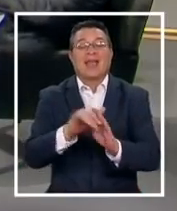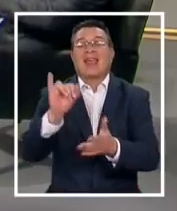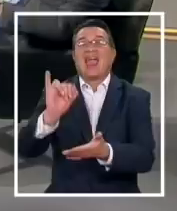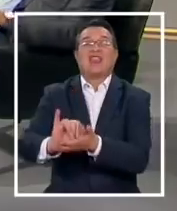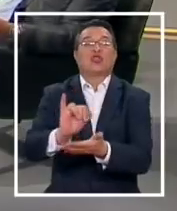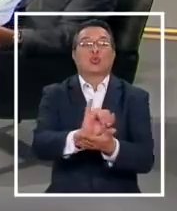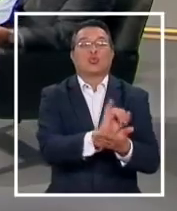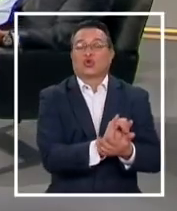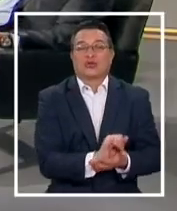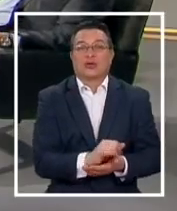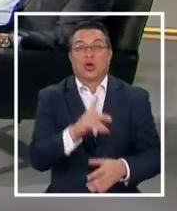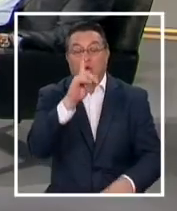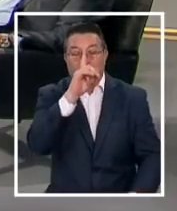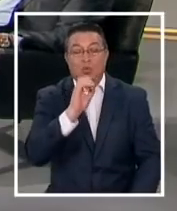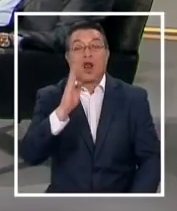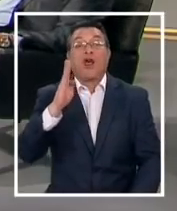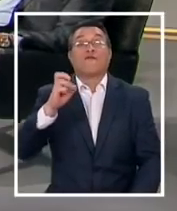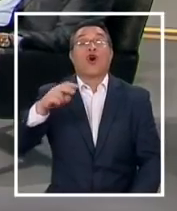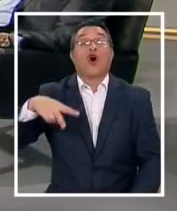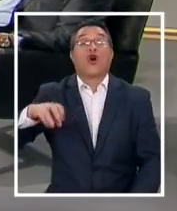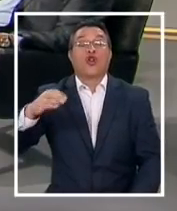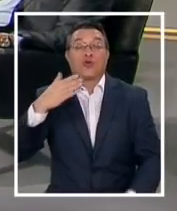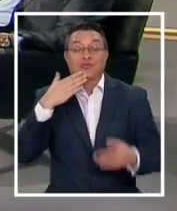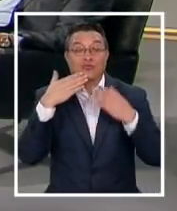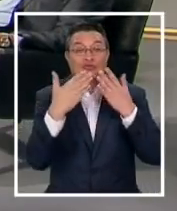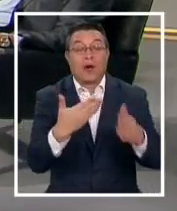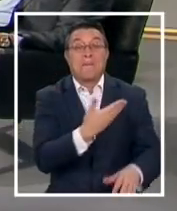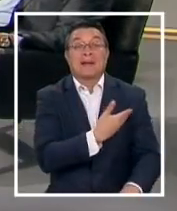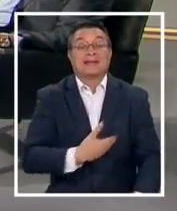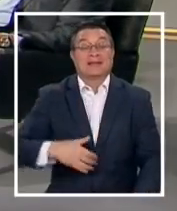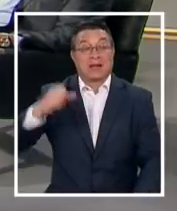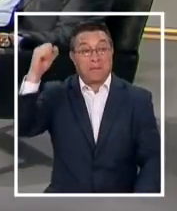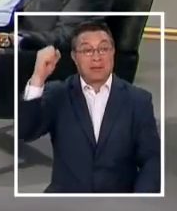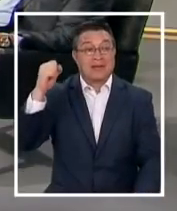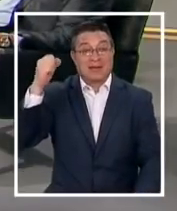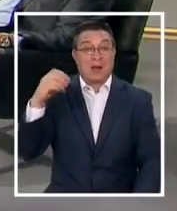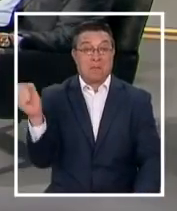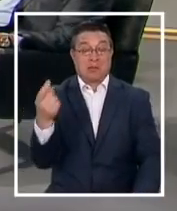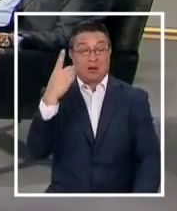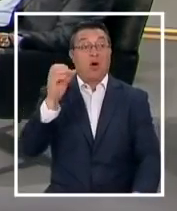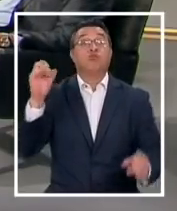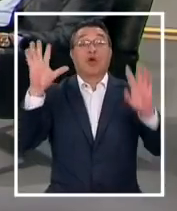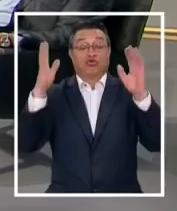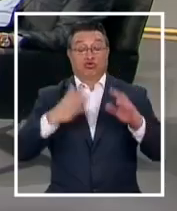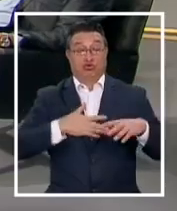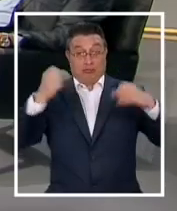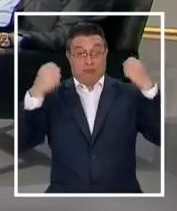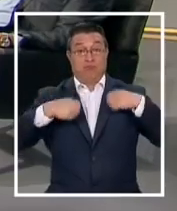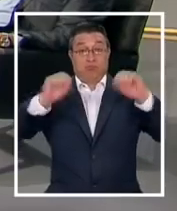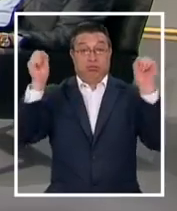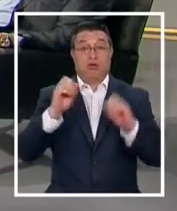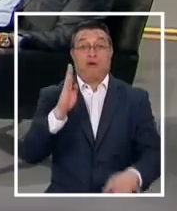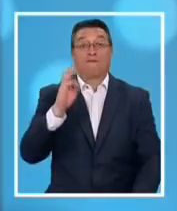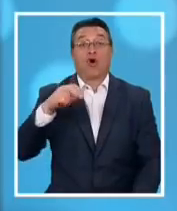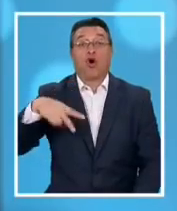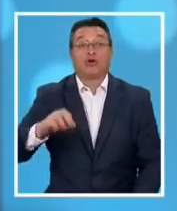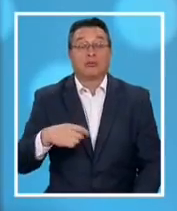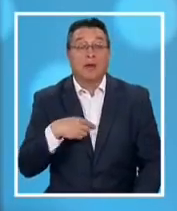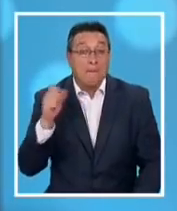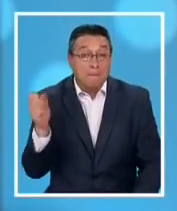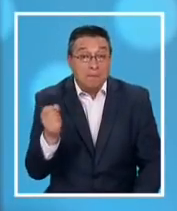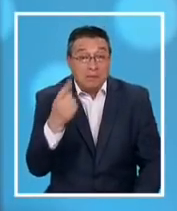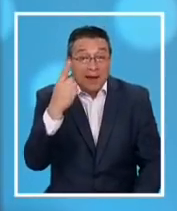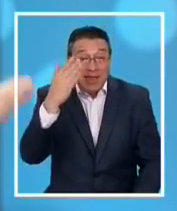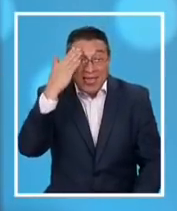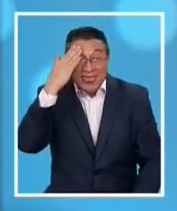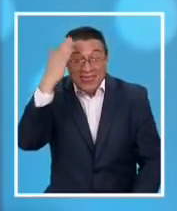institucionalizado. Casi como el bono que ofreció el presidente Piñera en su primera campaña, dijo, si gano, les doy un bono. Y fíjate que el primer